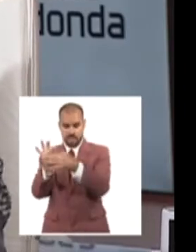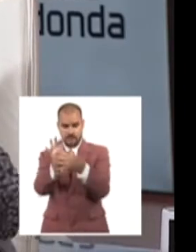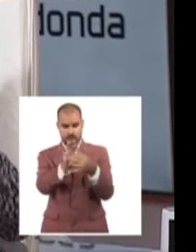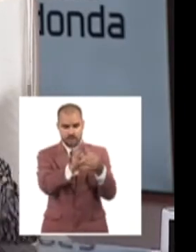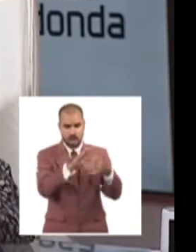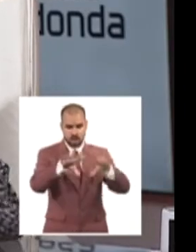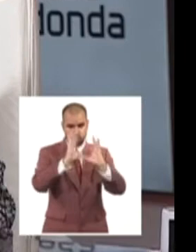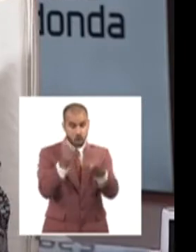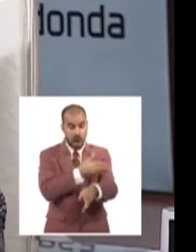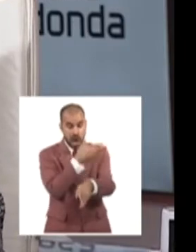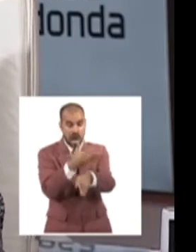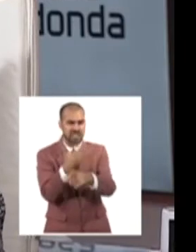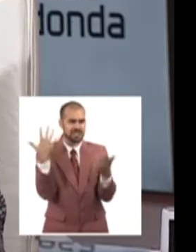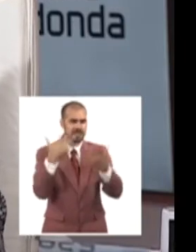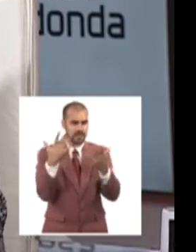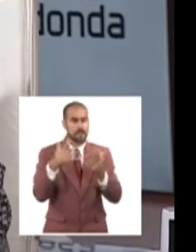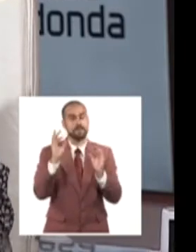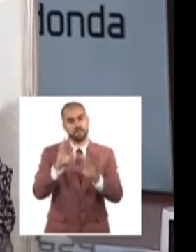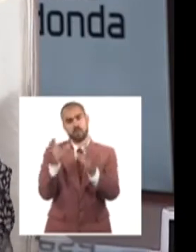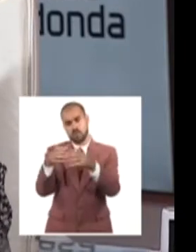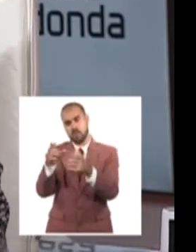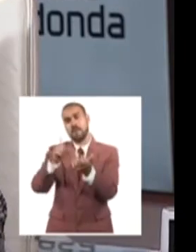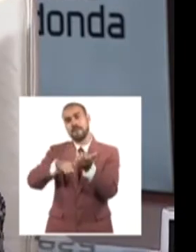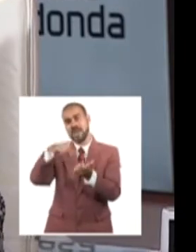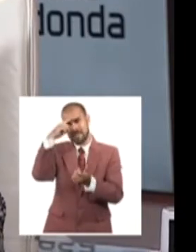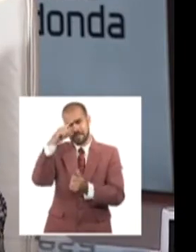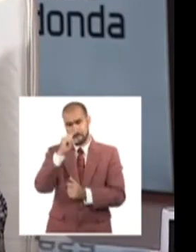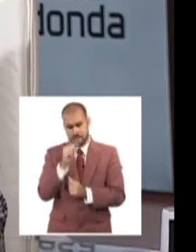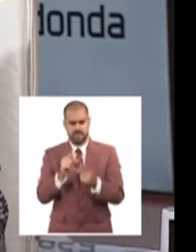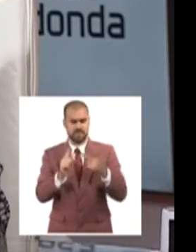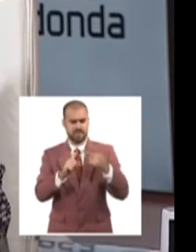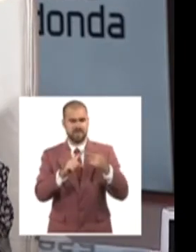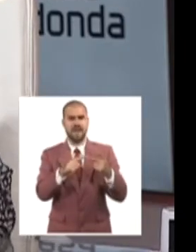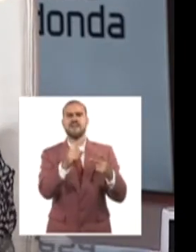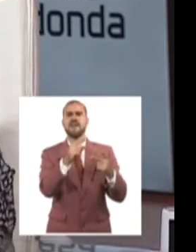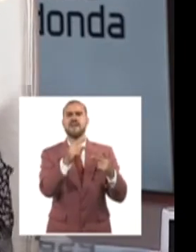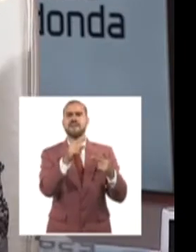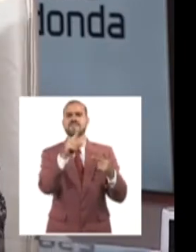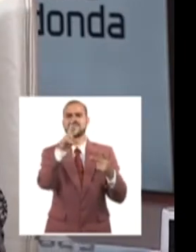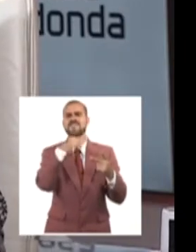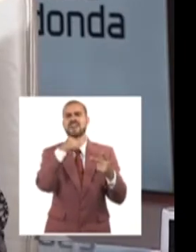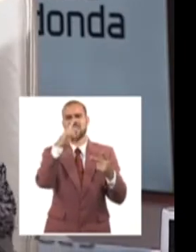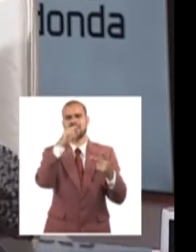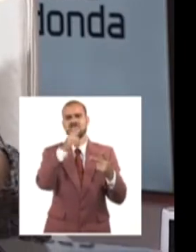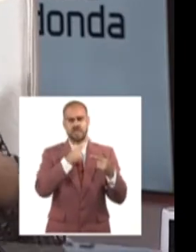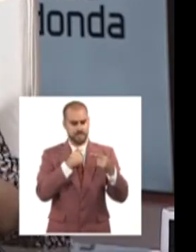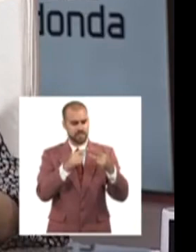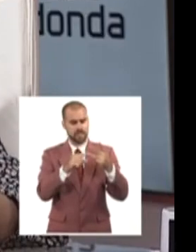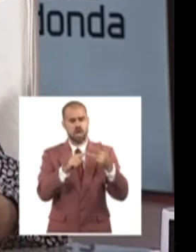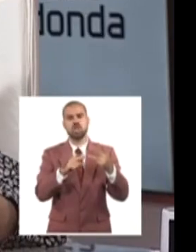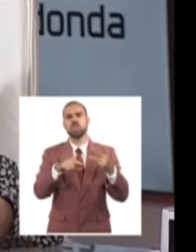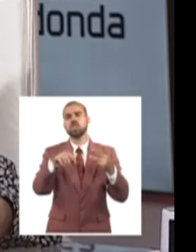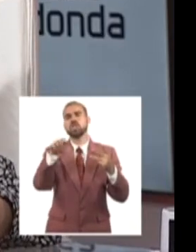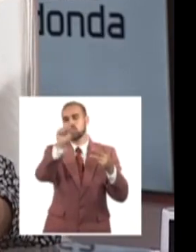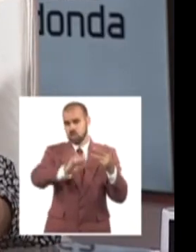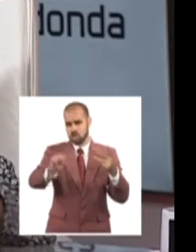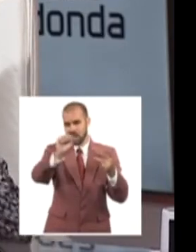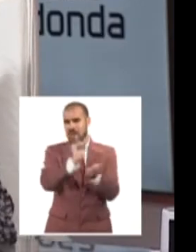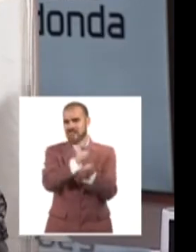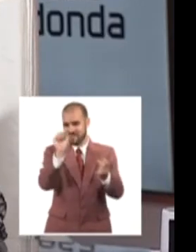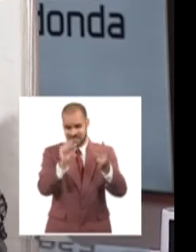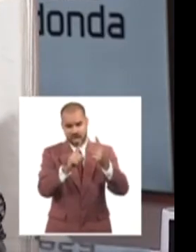este momento son el psb el partido verde partido socialismo y libertad que son partidos muy a la izquierda